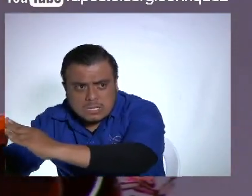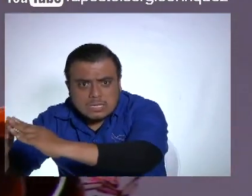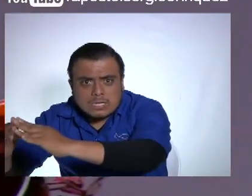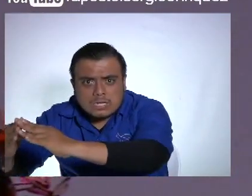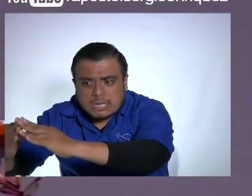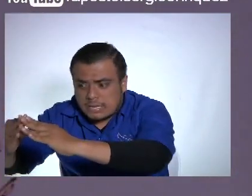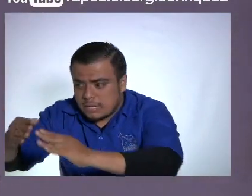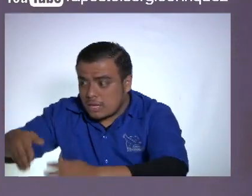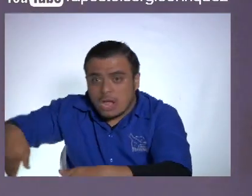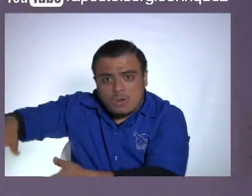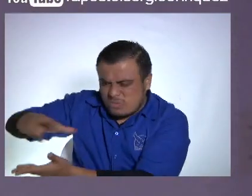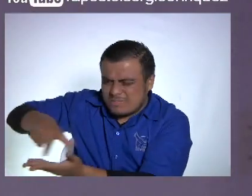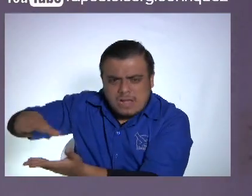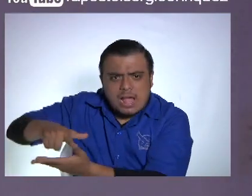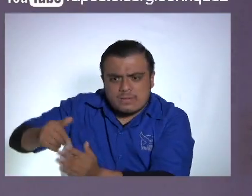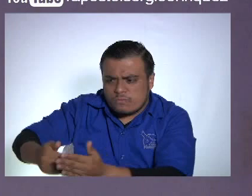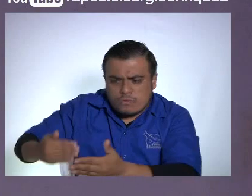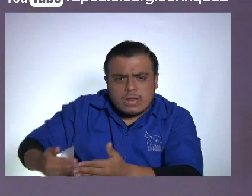cantar.